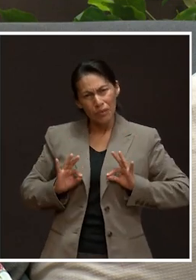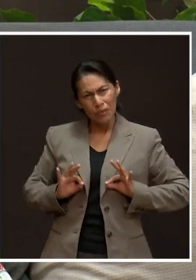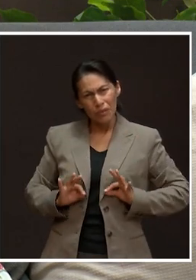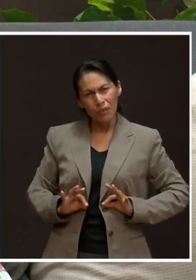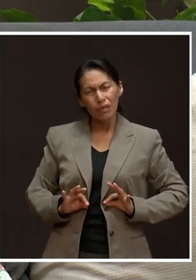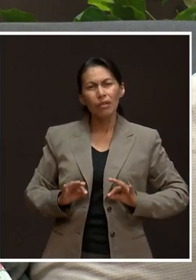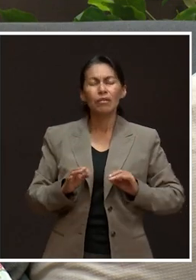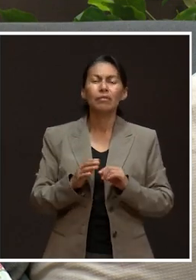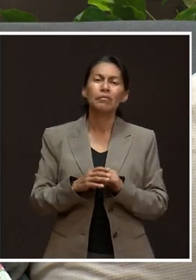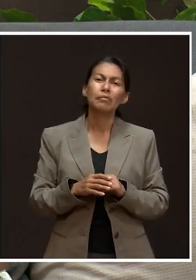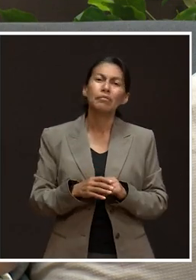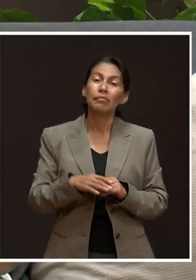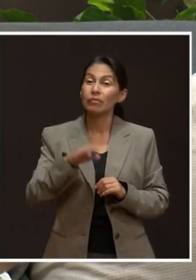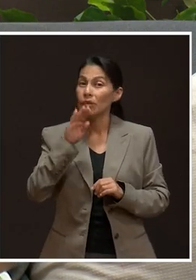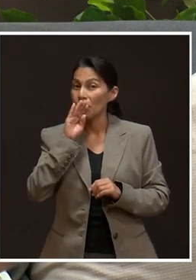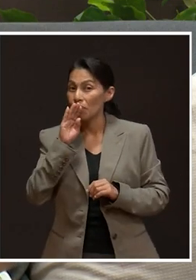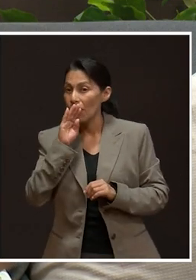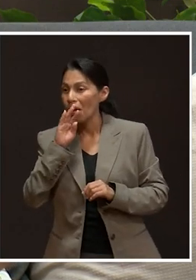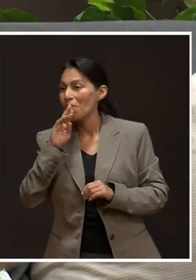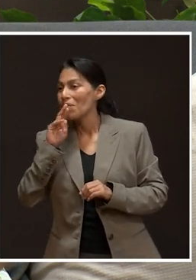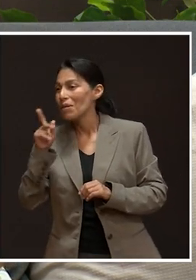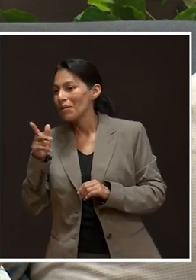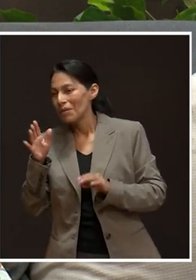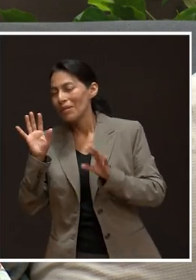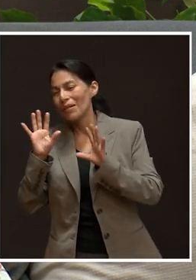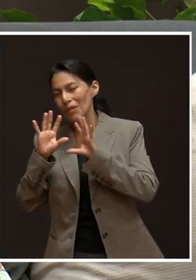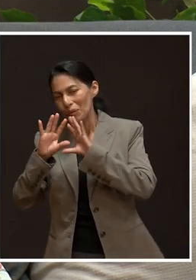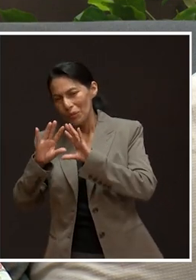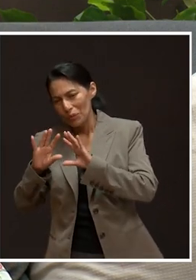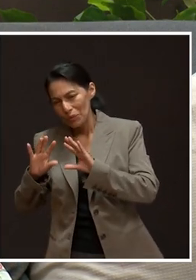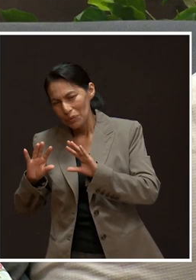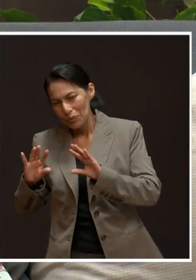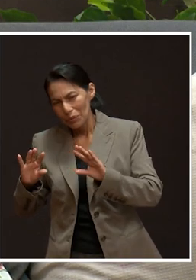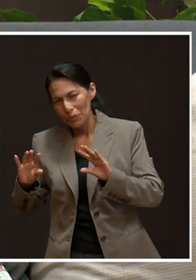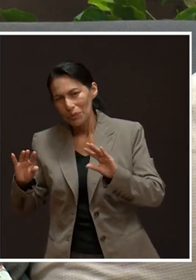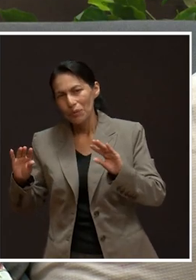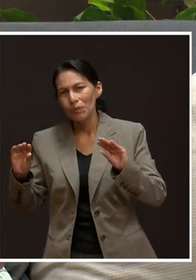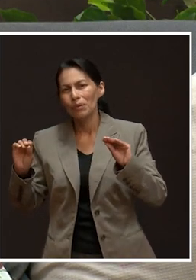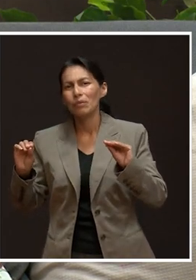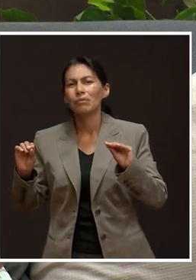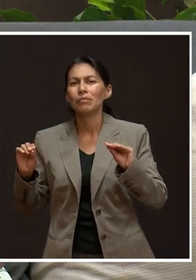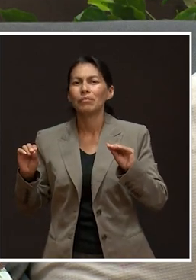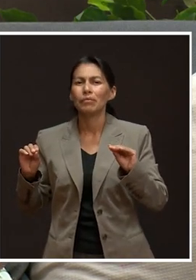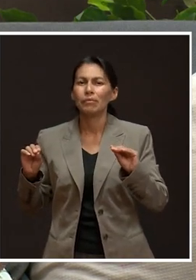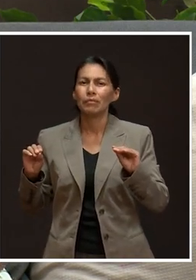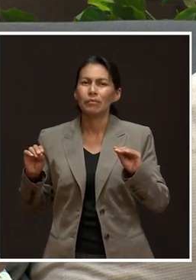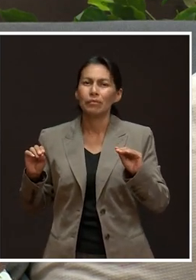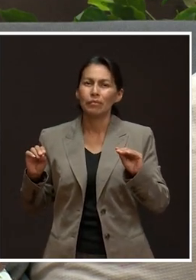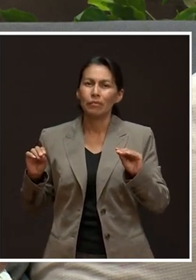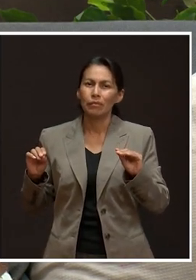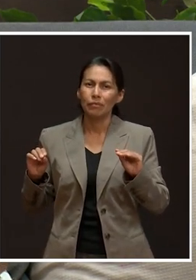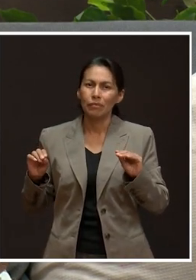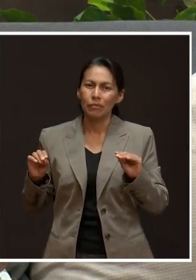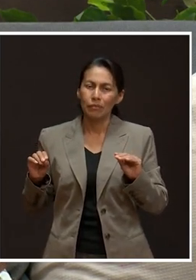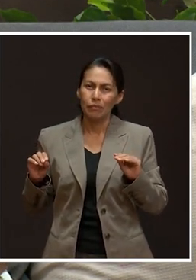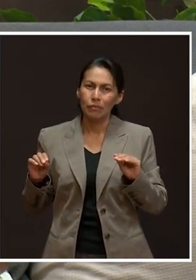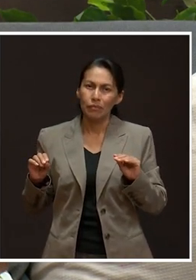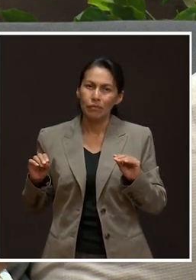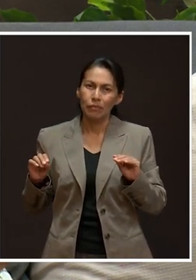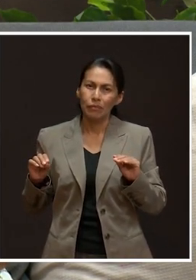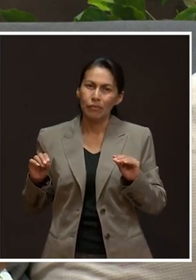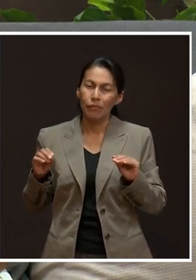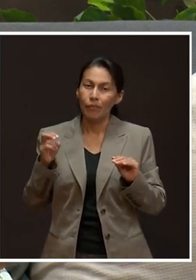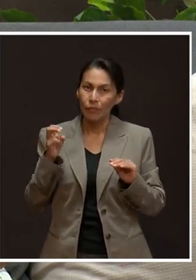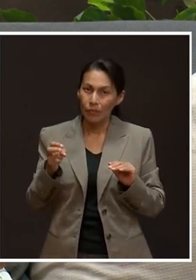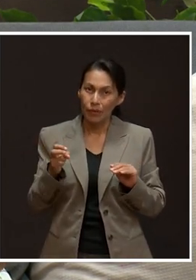poco. Pues con mi mamá me dijeron que ya estaba mejor, que pues que ya iba pues ya